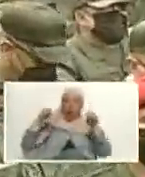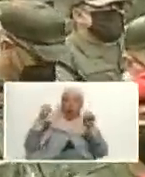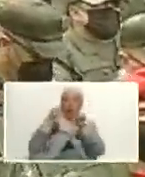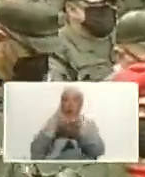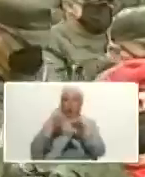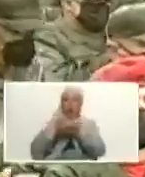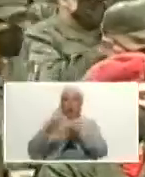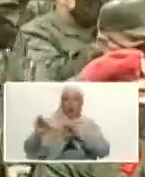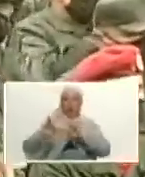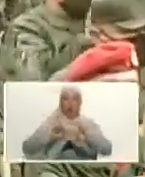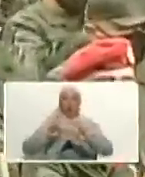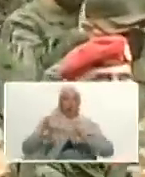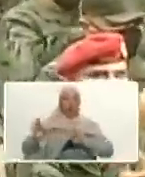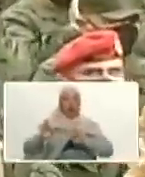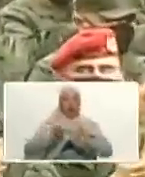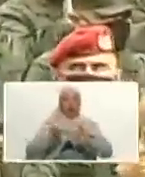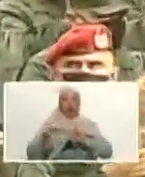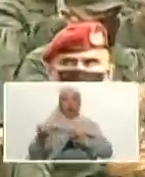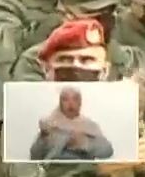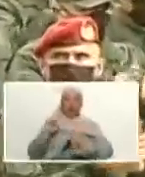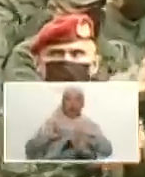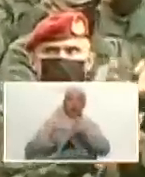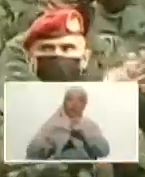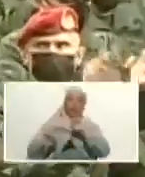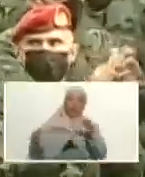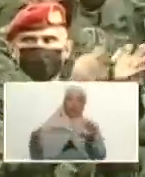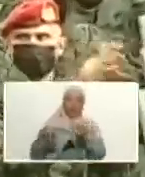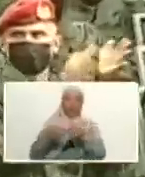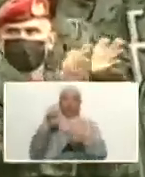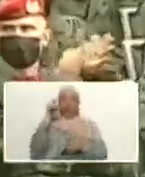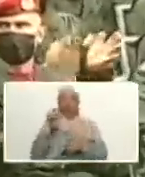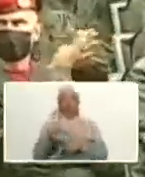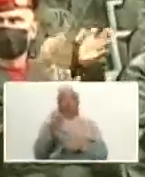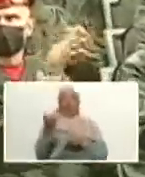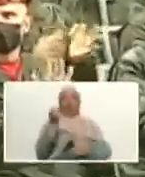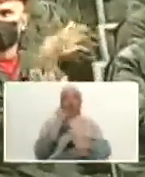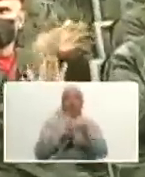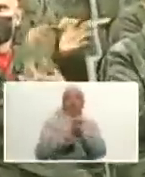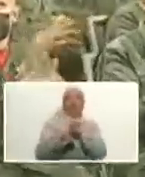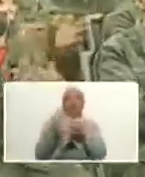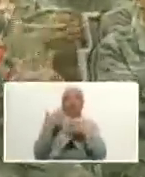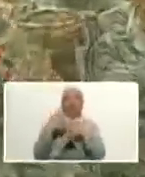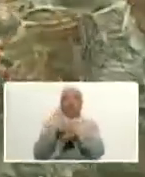y preparados para el combate en las Unidades Populares de Defensa Integral.